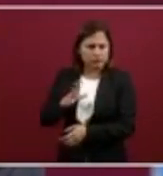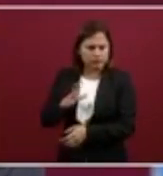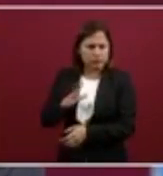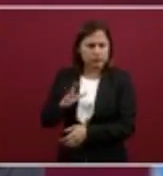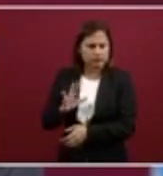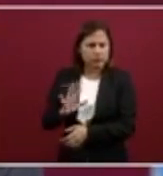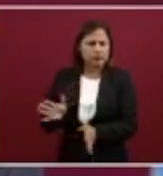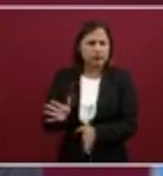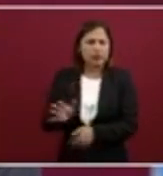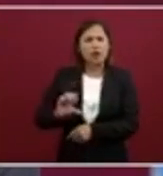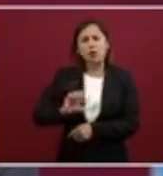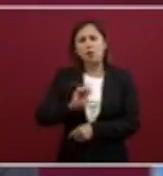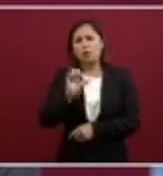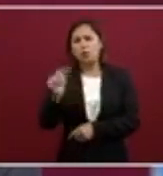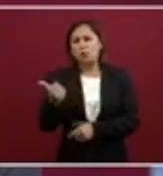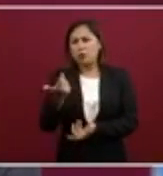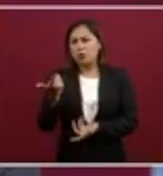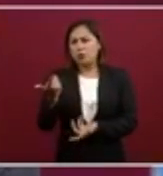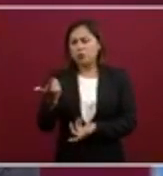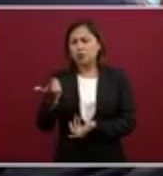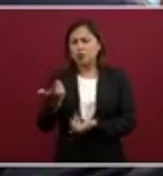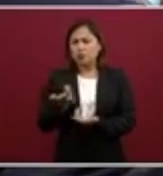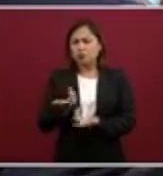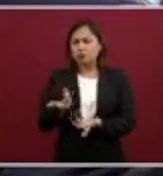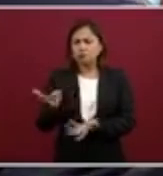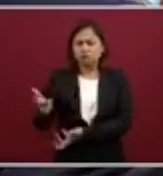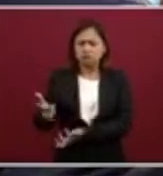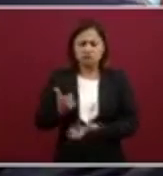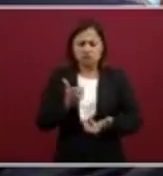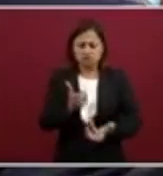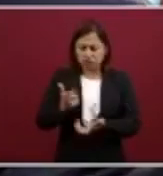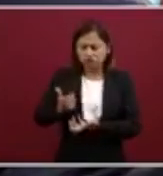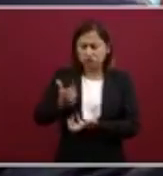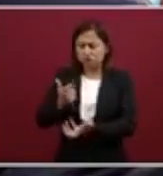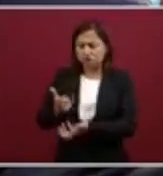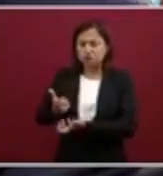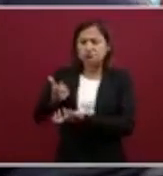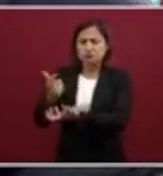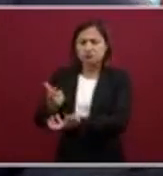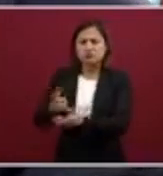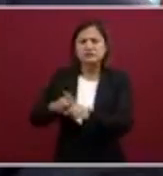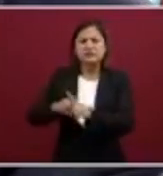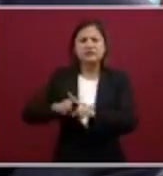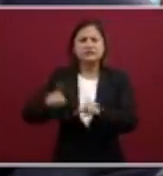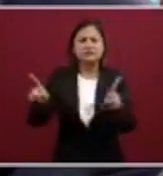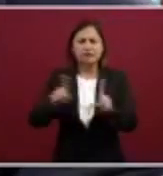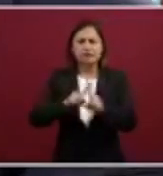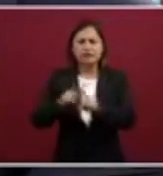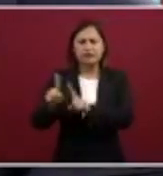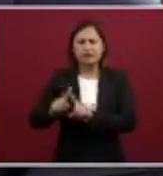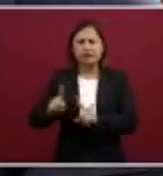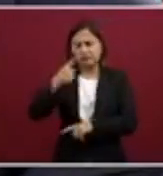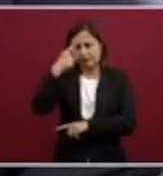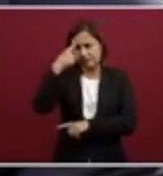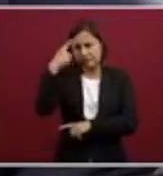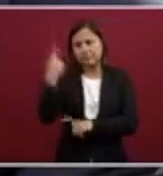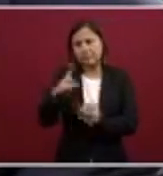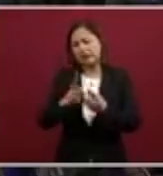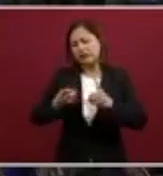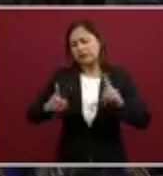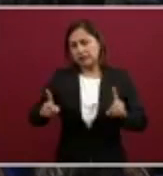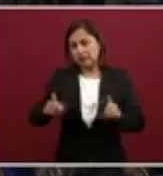muchos fondos, muchos, muchos fondos para el desarrollo. Por eso lo de los